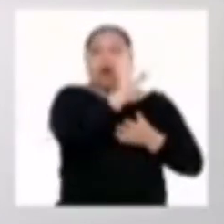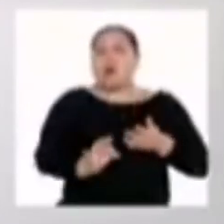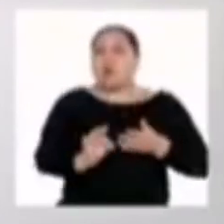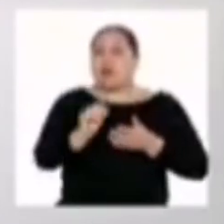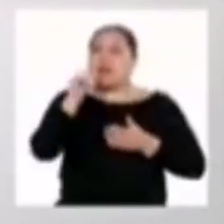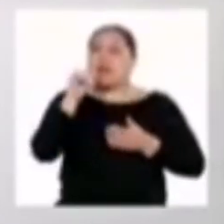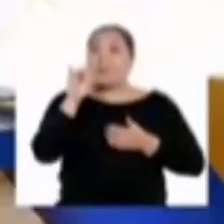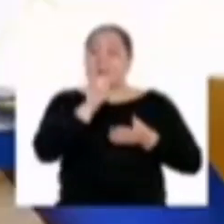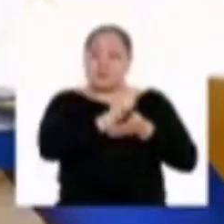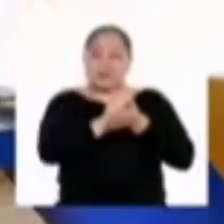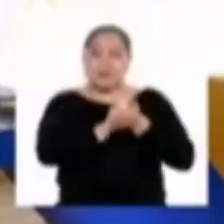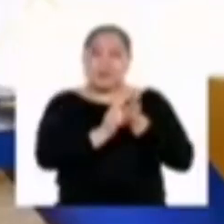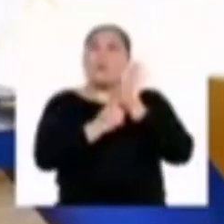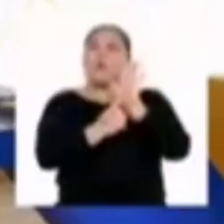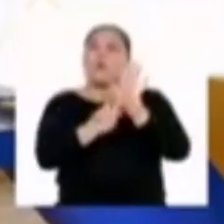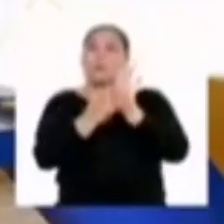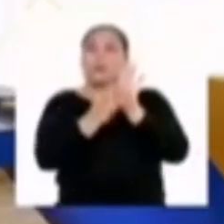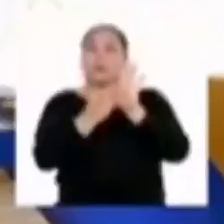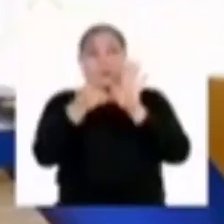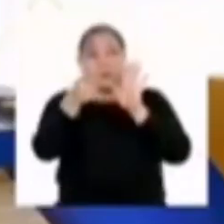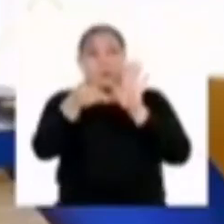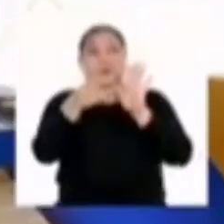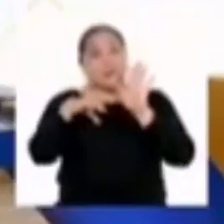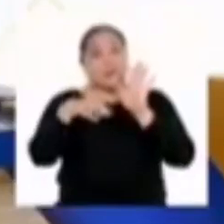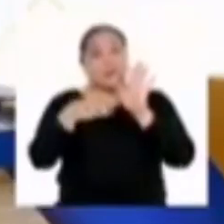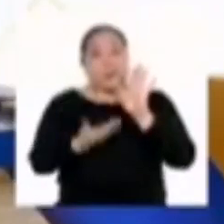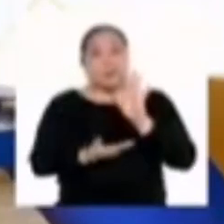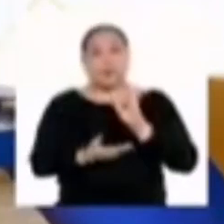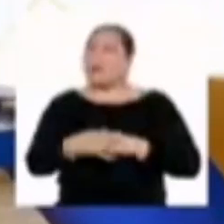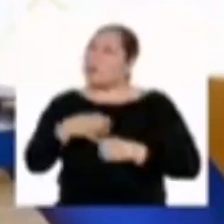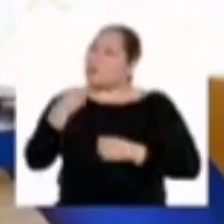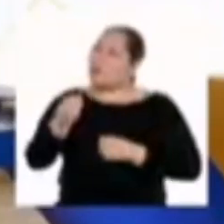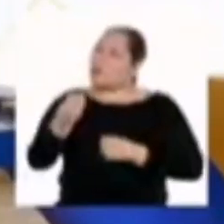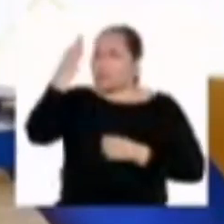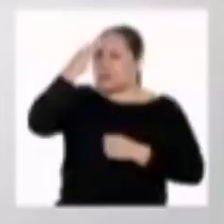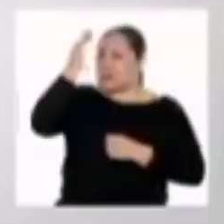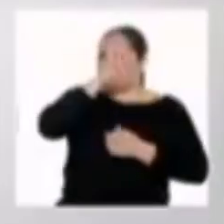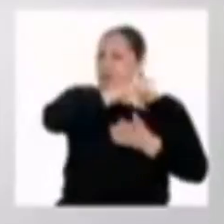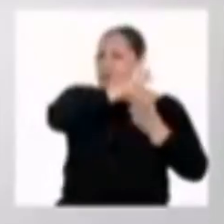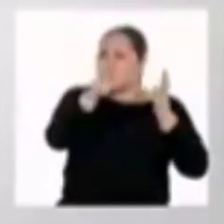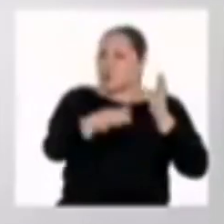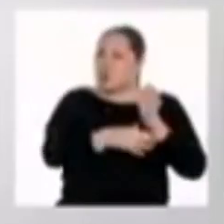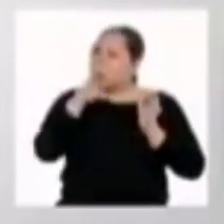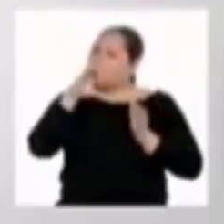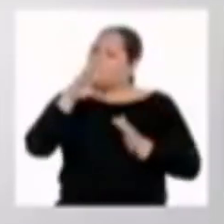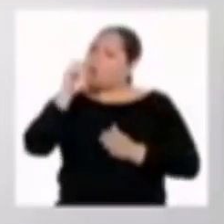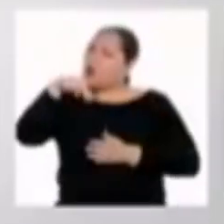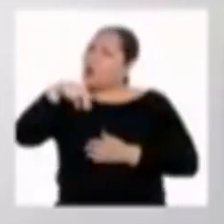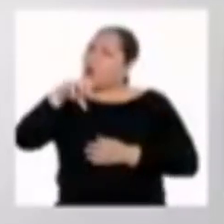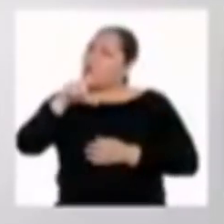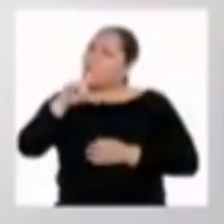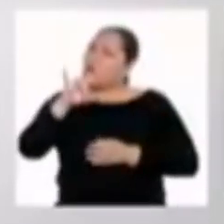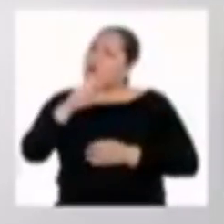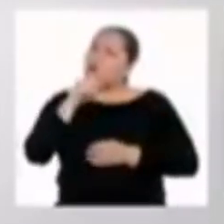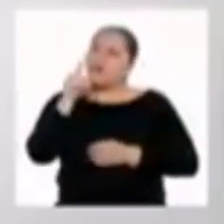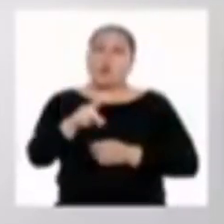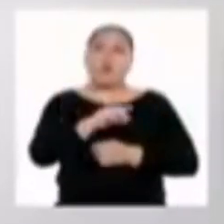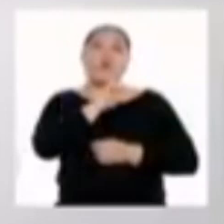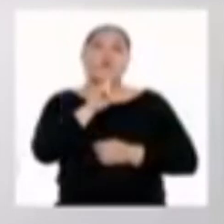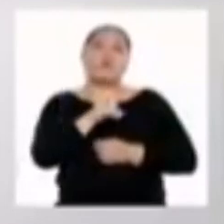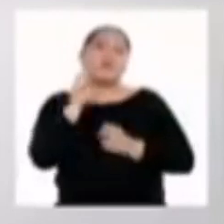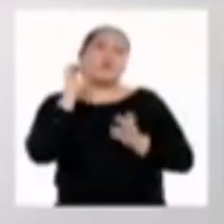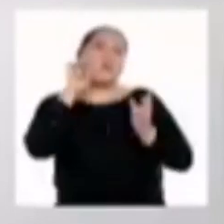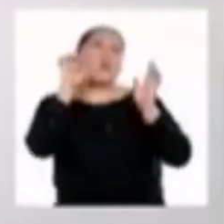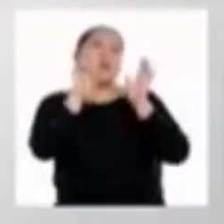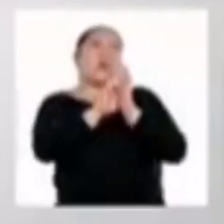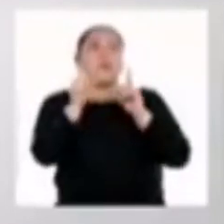validez de su planteamiento. ¿Y cómo reconocemos una conclusión de todo un texto? Usualmente empiezas con expresiones